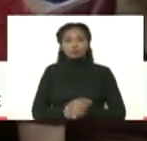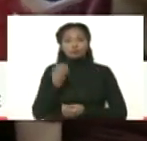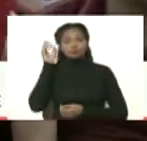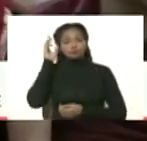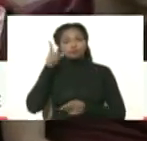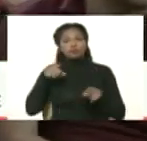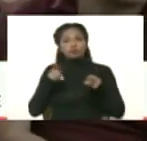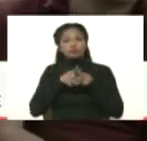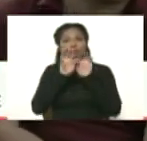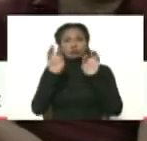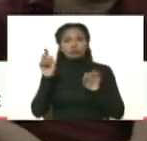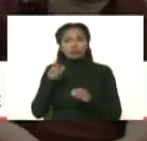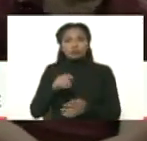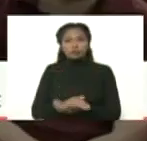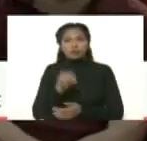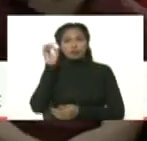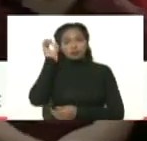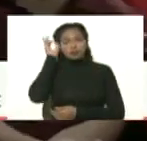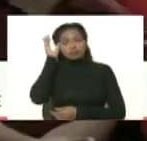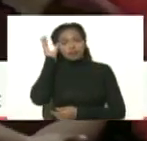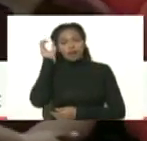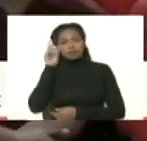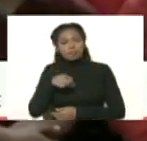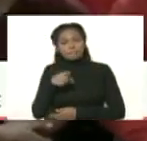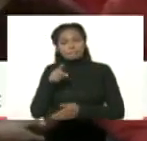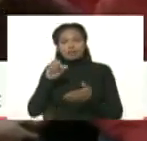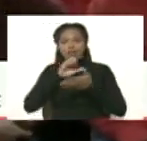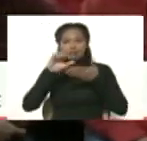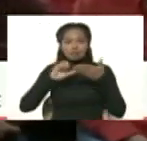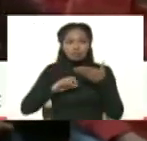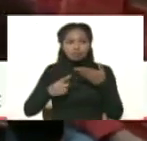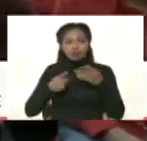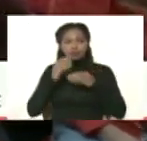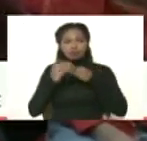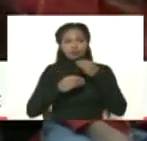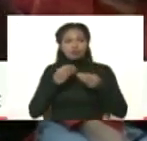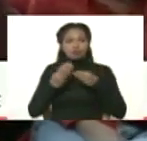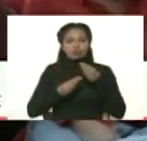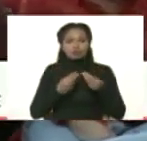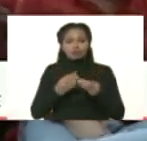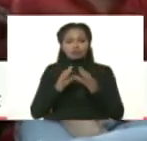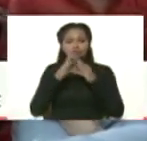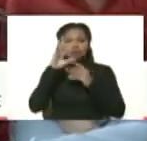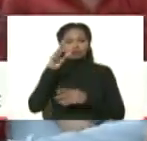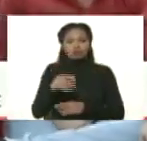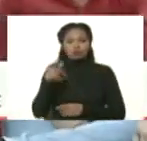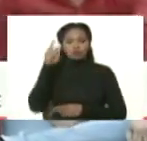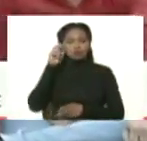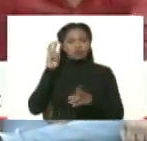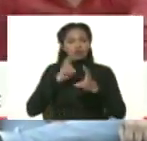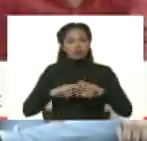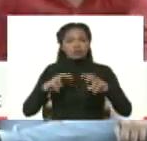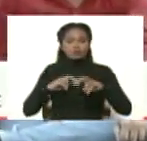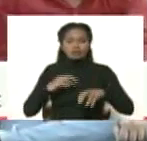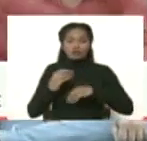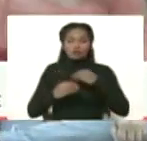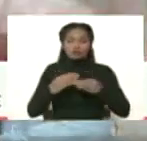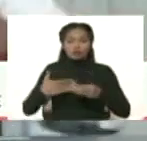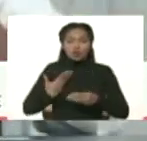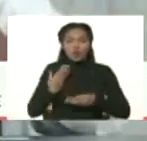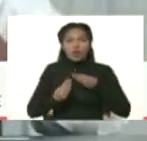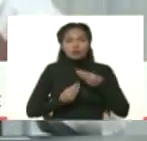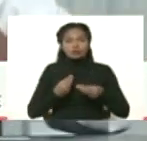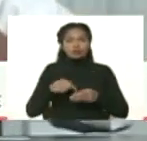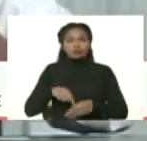intelectualmente, en la idea, en la estrategia, en la táctica, todos los días revisarse qué más puedo hacer